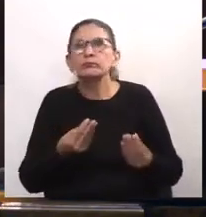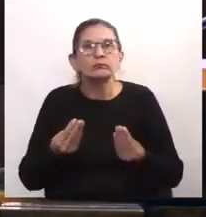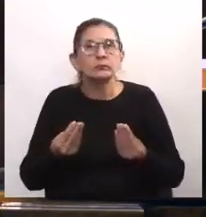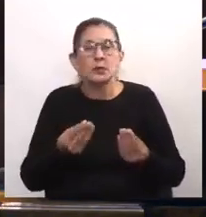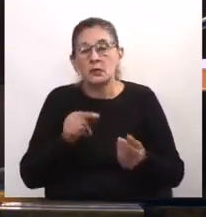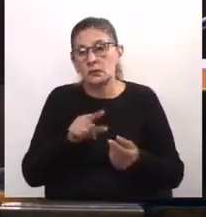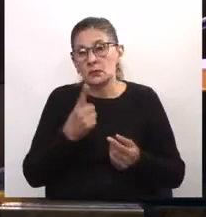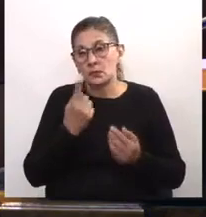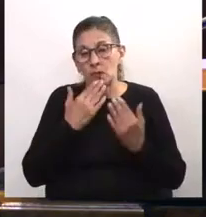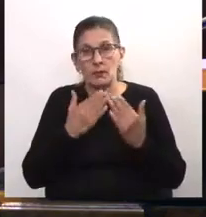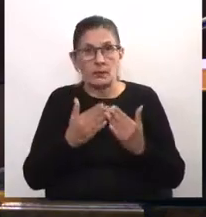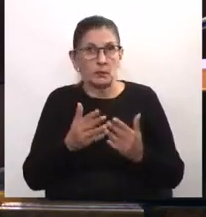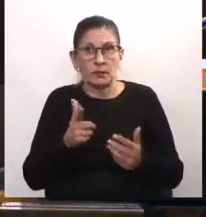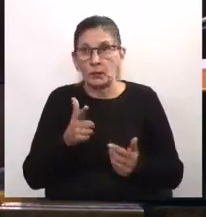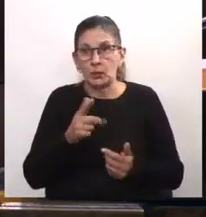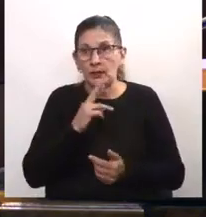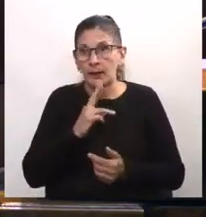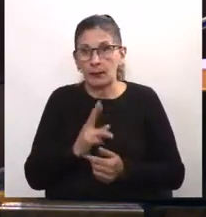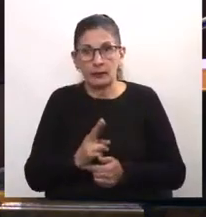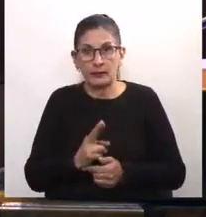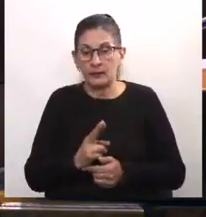Y eso es una pregunta que no tiene respuesta.